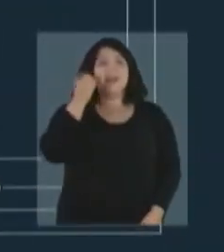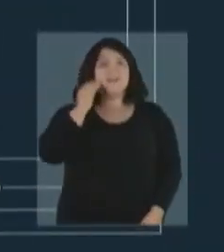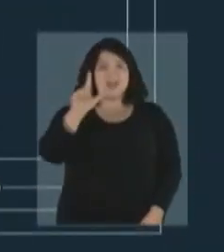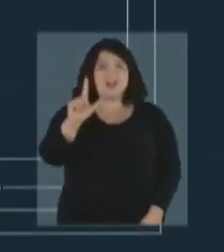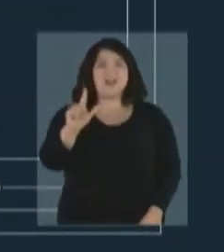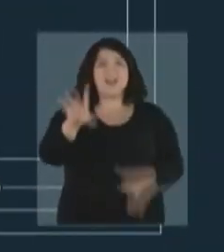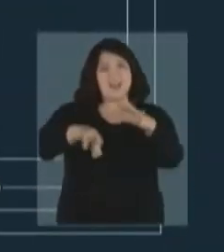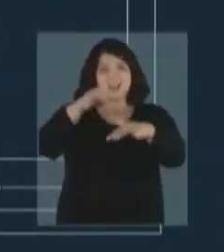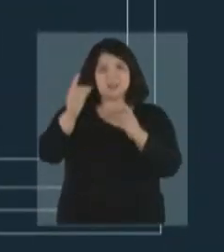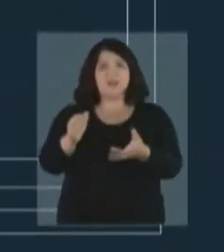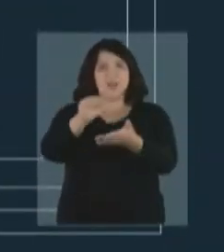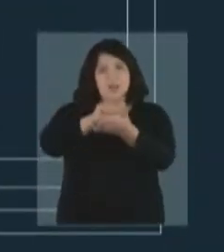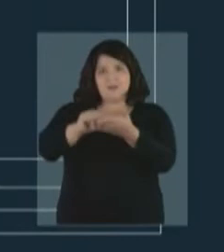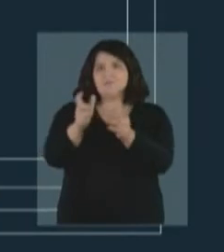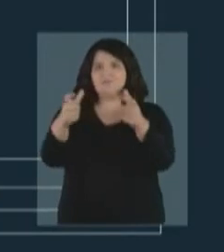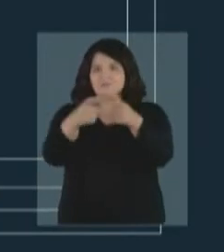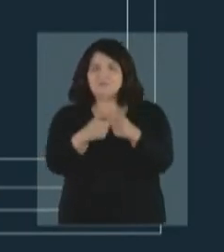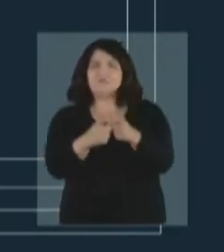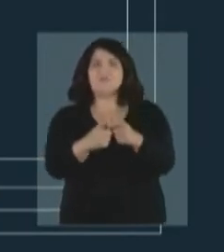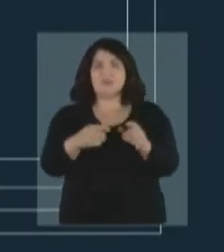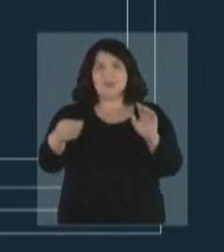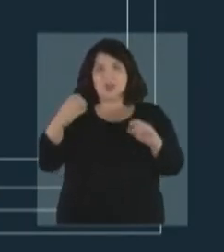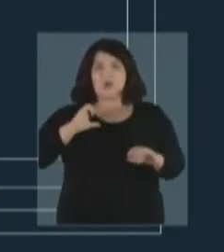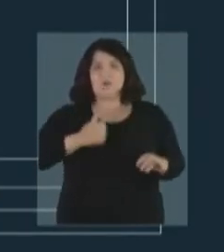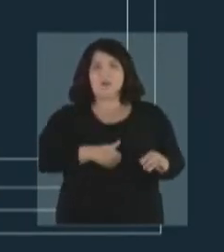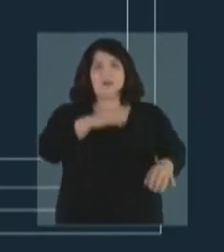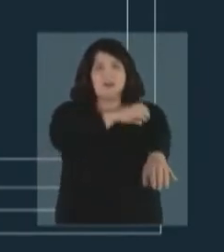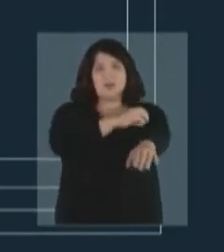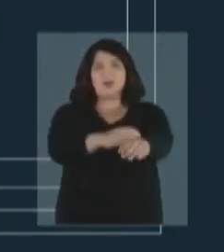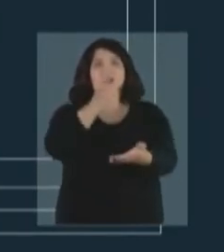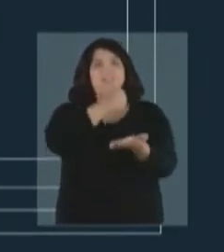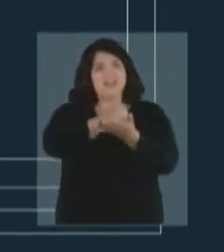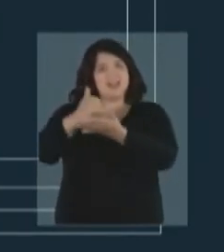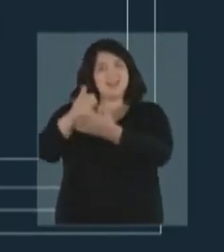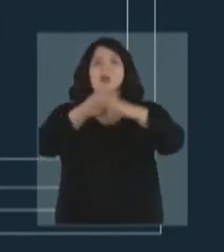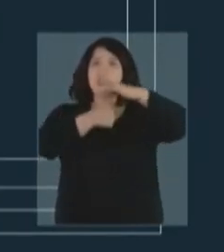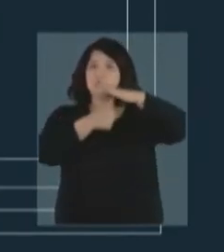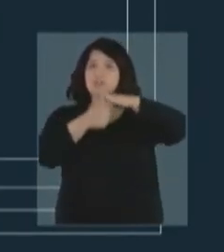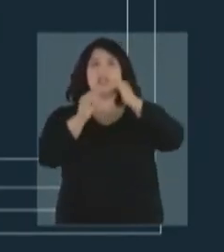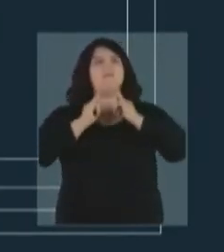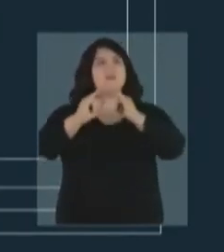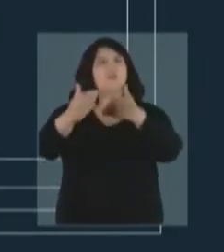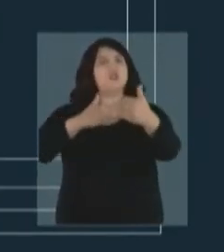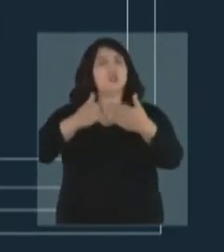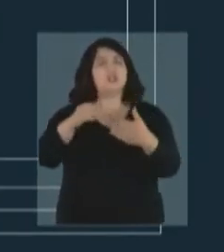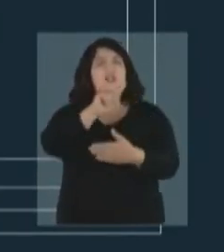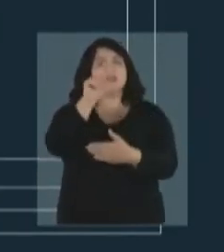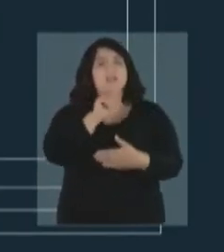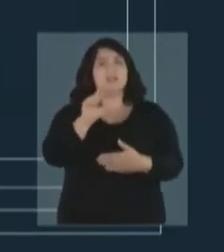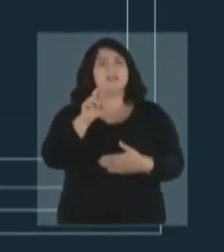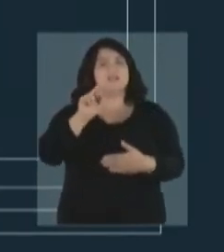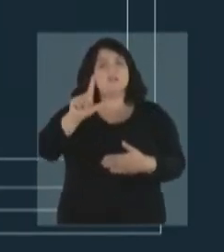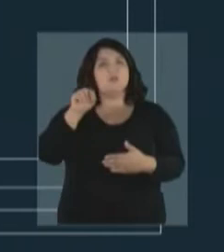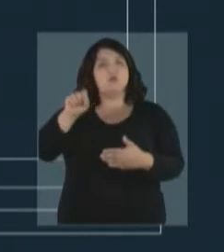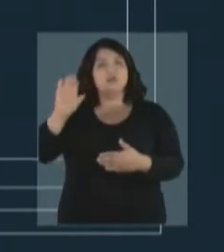convencionales constituyentes, gobernadores regionales, alcaldes y concejales. Infórmate de todos los detalles en CERVEL.cl o